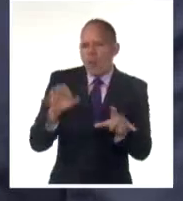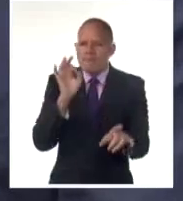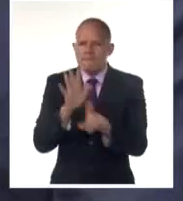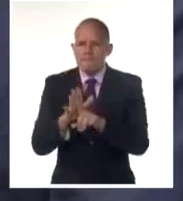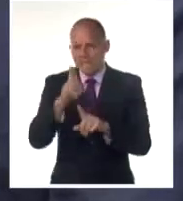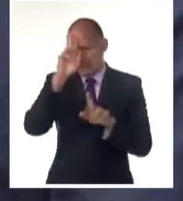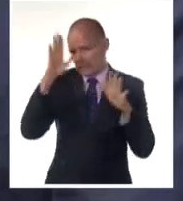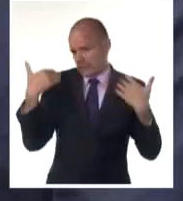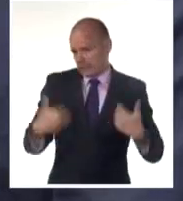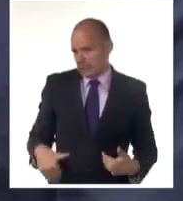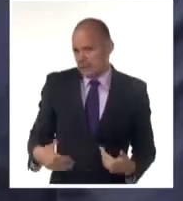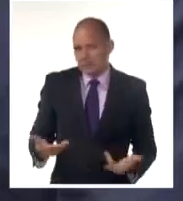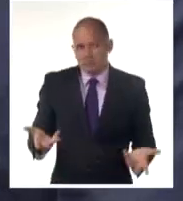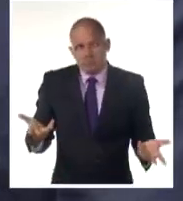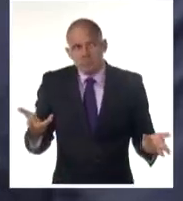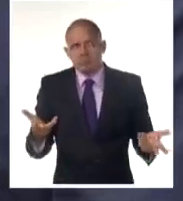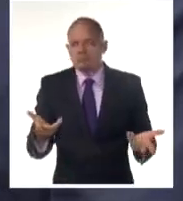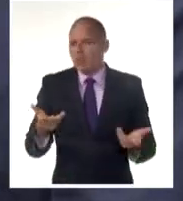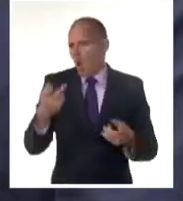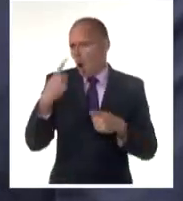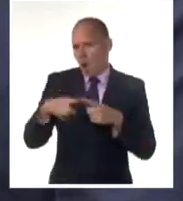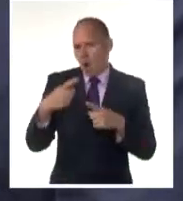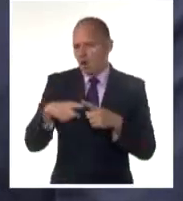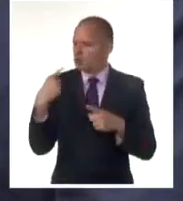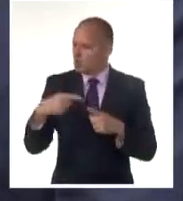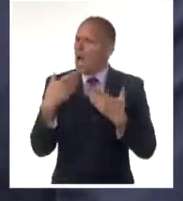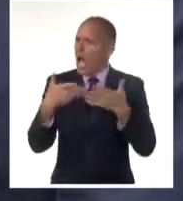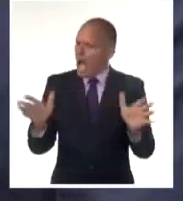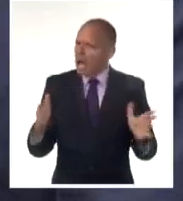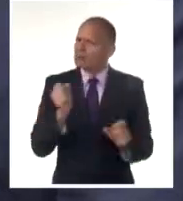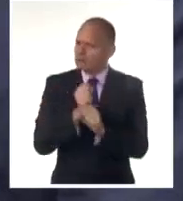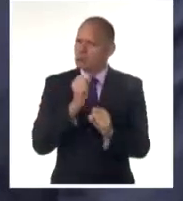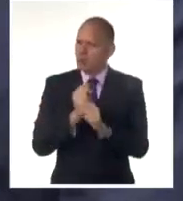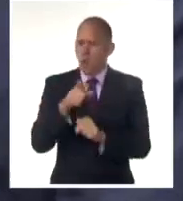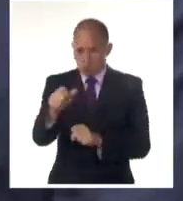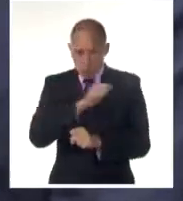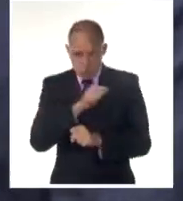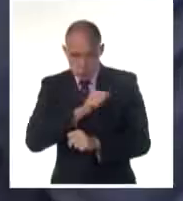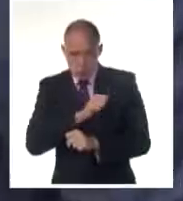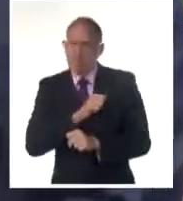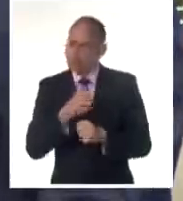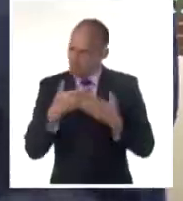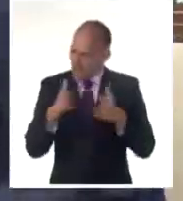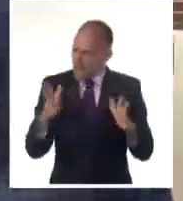salud, otras. Estamos abiertos para trabajar con ustedes